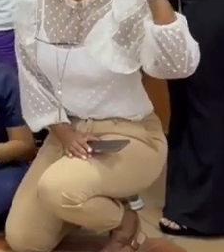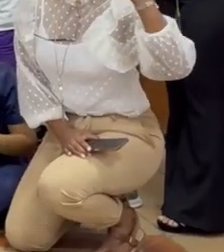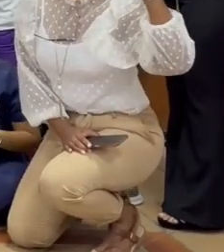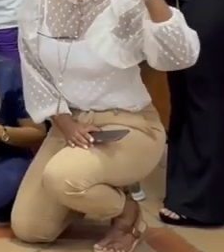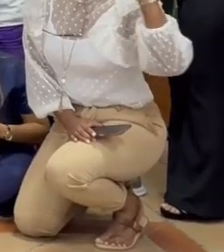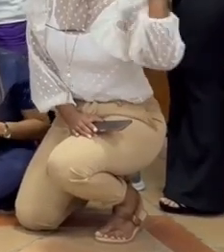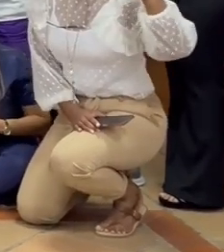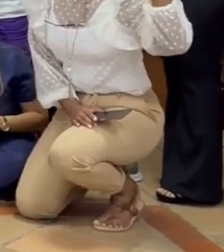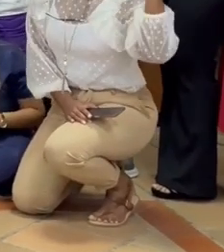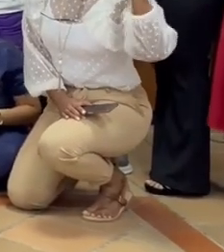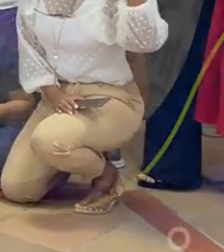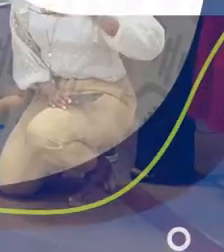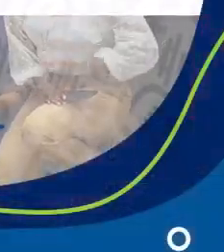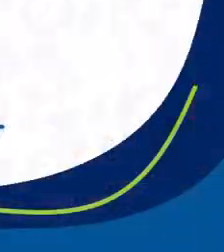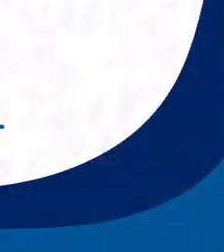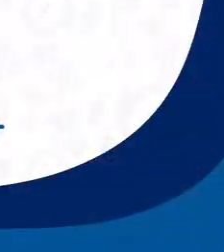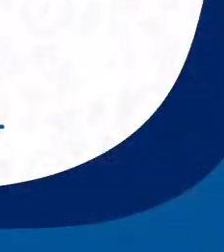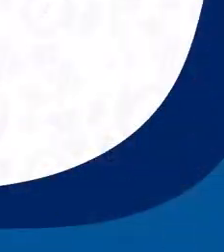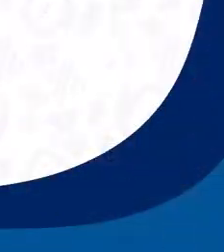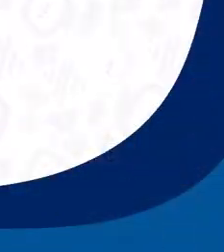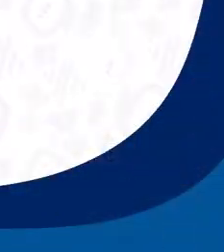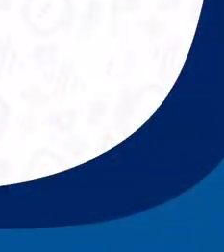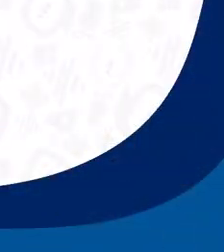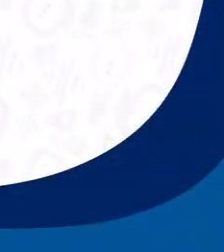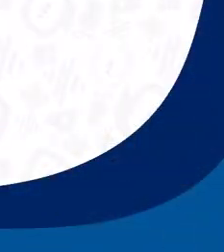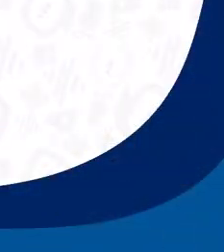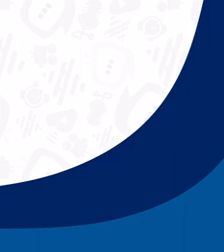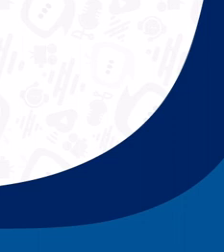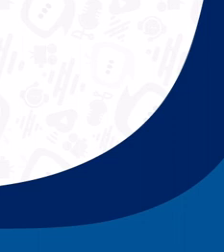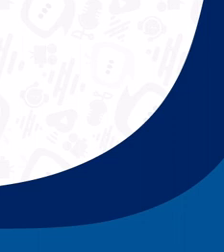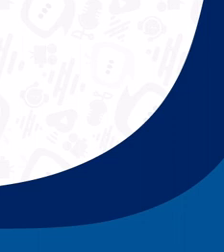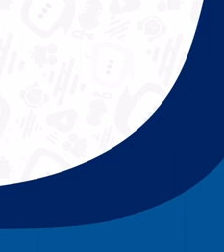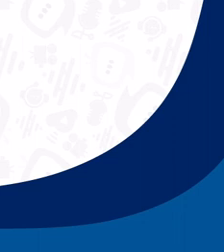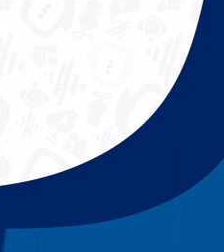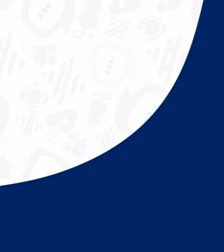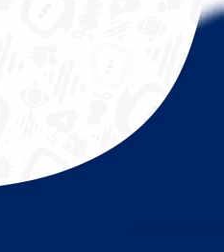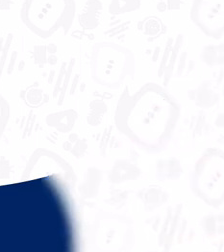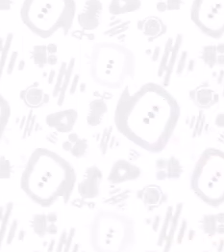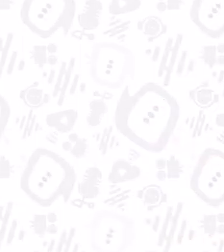Aún más incluyente e innovador.